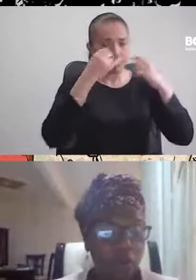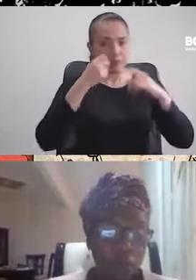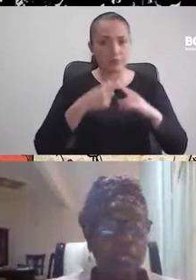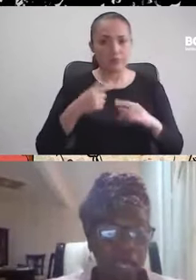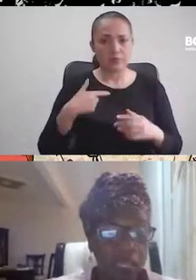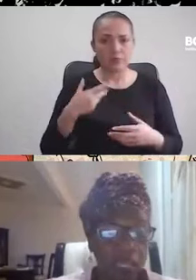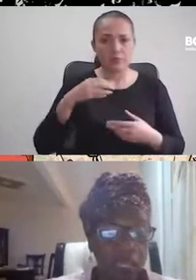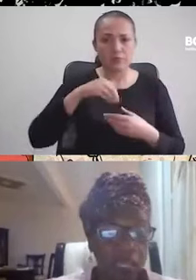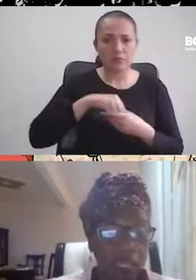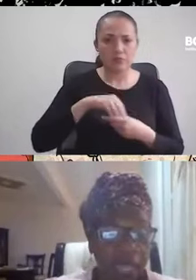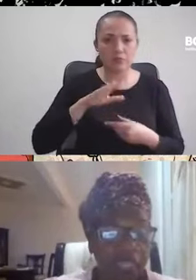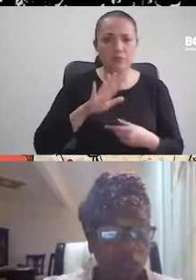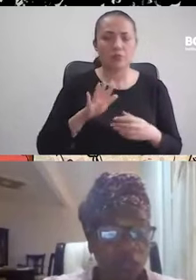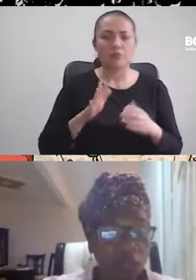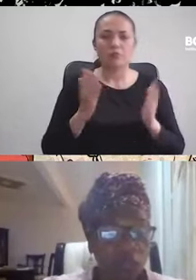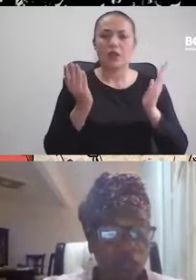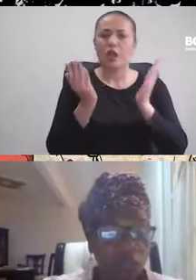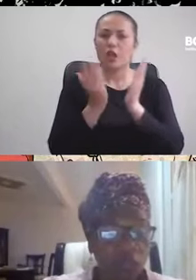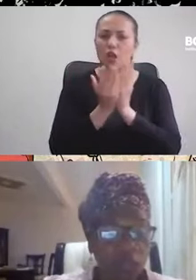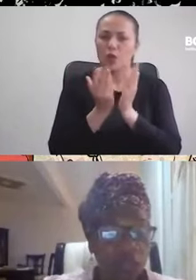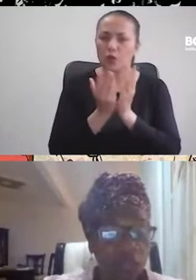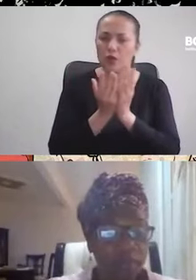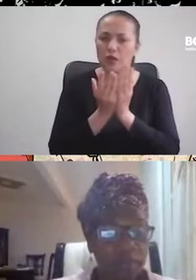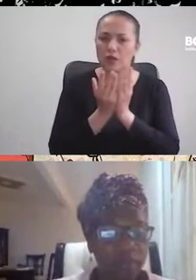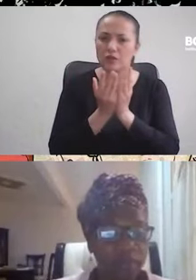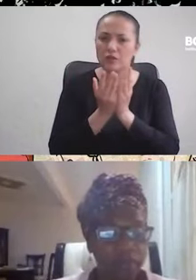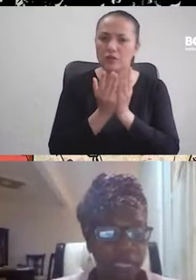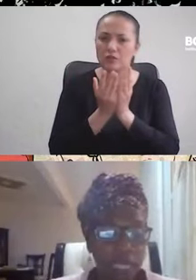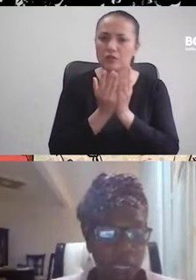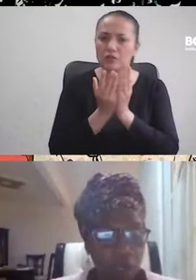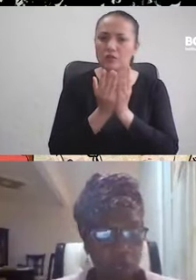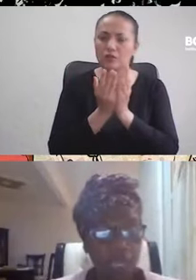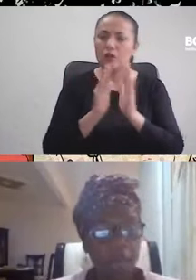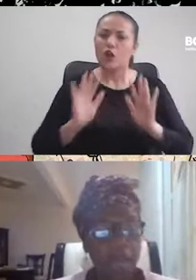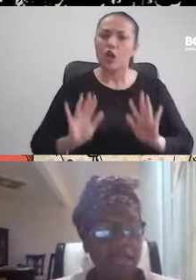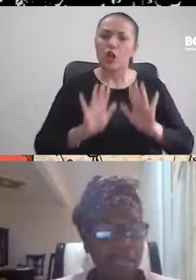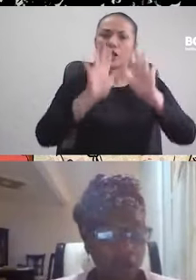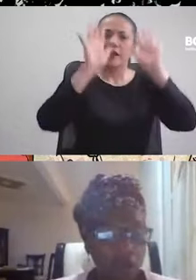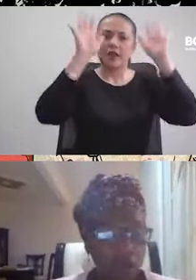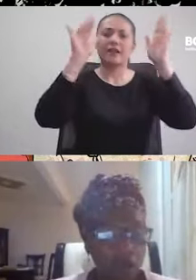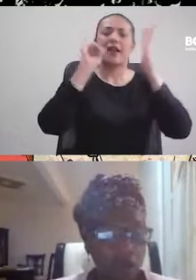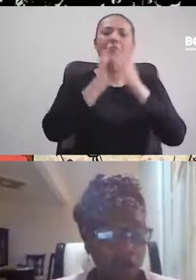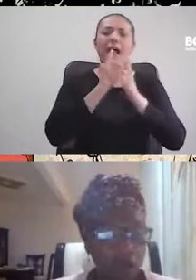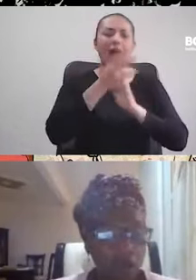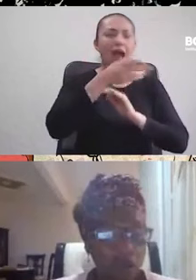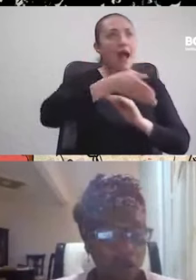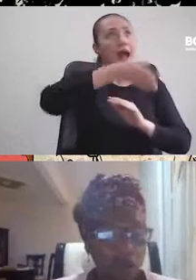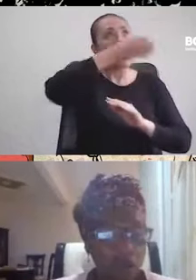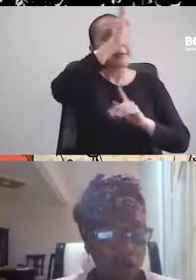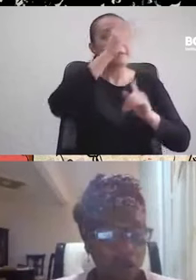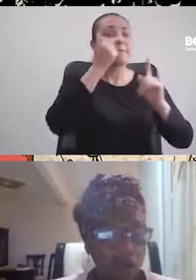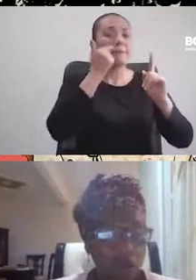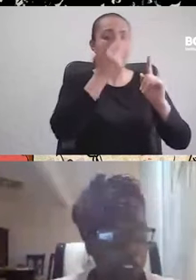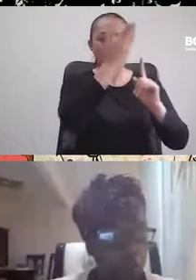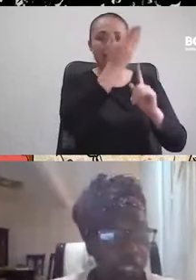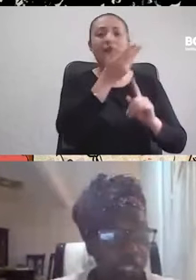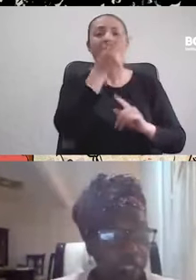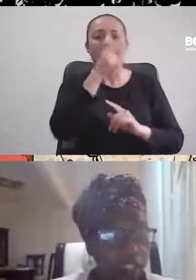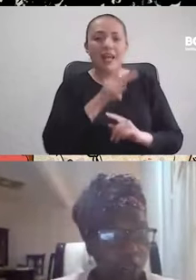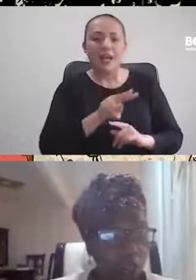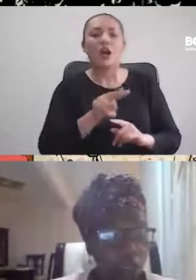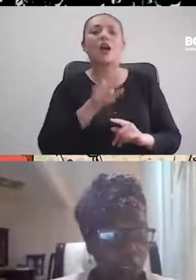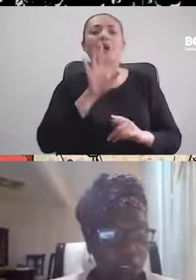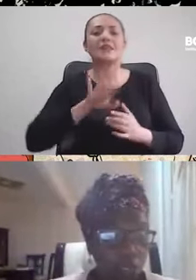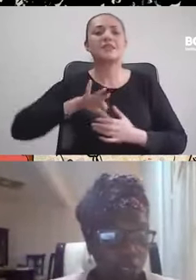a educación. Padre, gloria al Hijo, gloria al Espíritu, docente de una